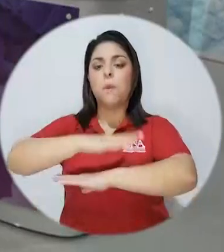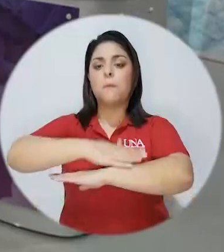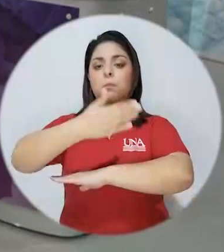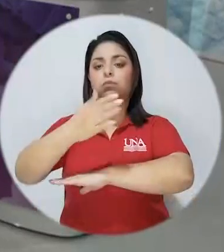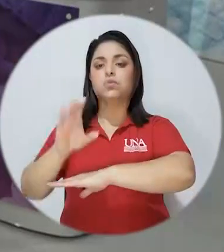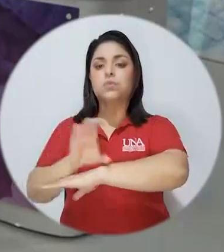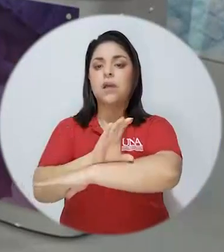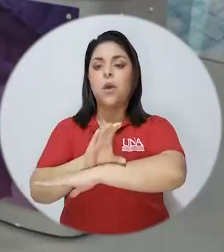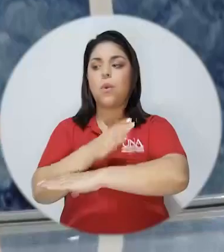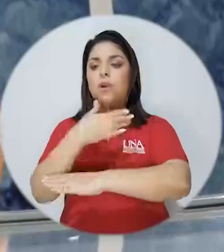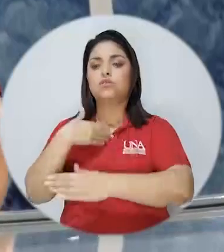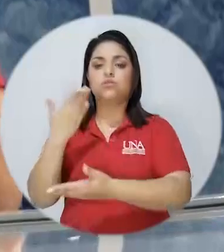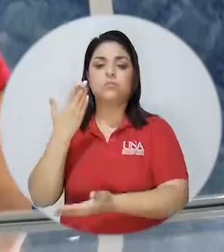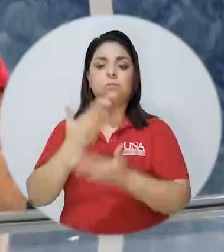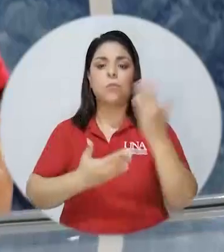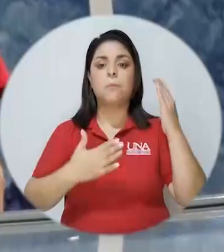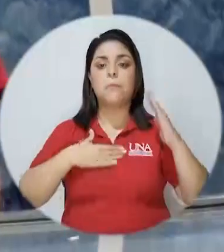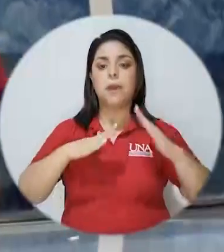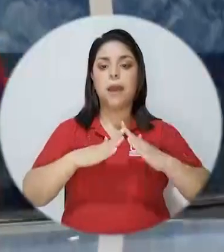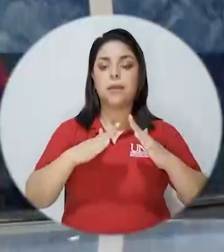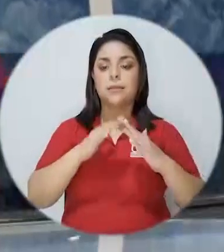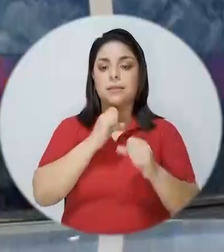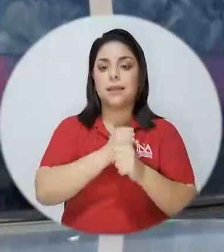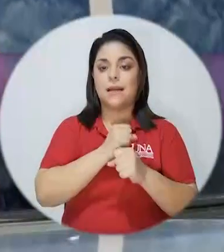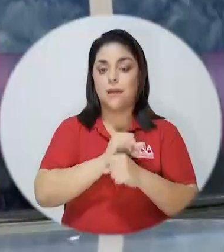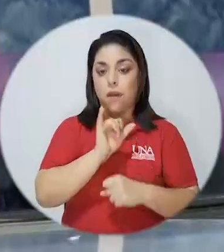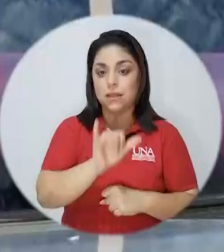Sí, hay, digámoslo,